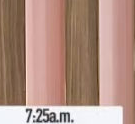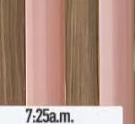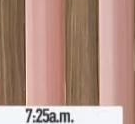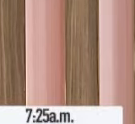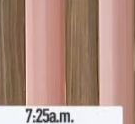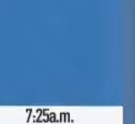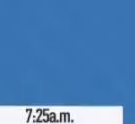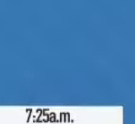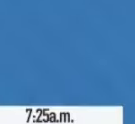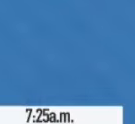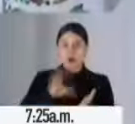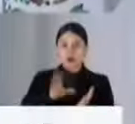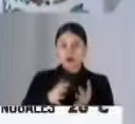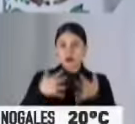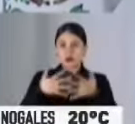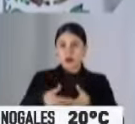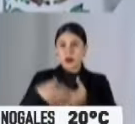proceso.